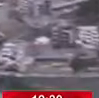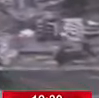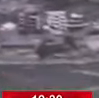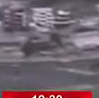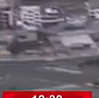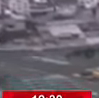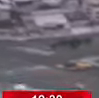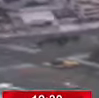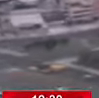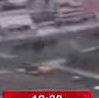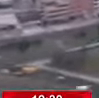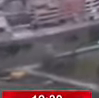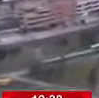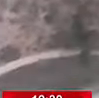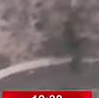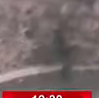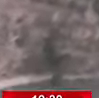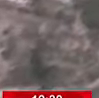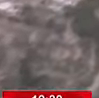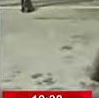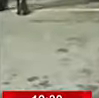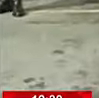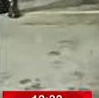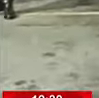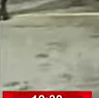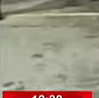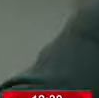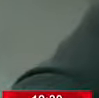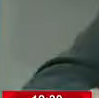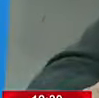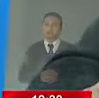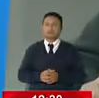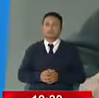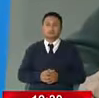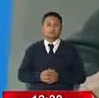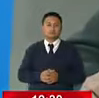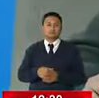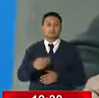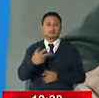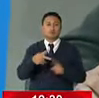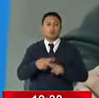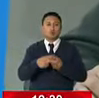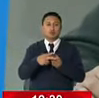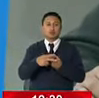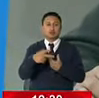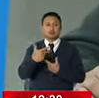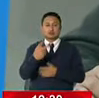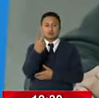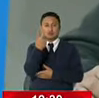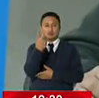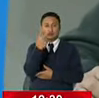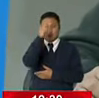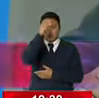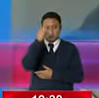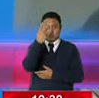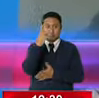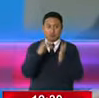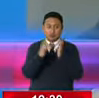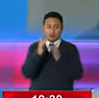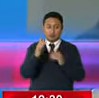calle Iñaquito desde las Naciones Unidas hasta la calle Santa María. Comenzarán a las 0 horas del día domingo 2 de